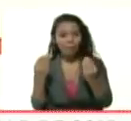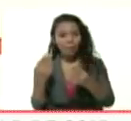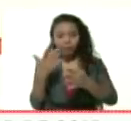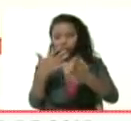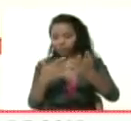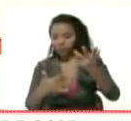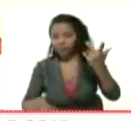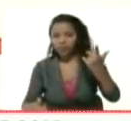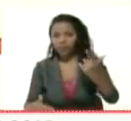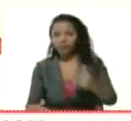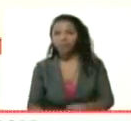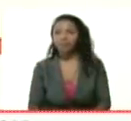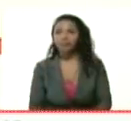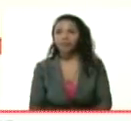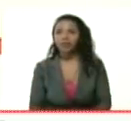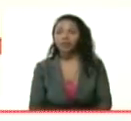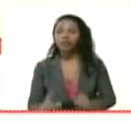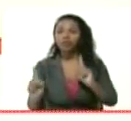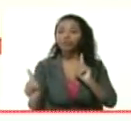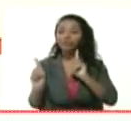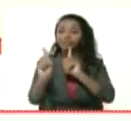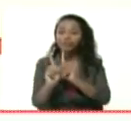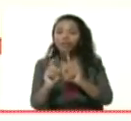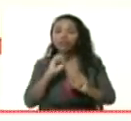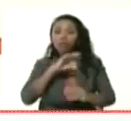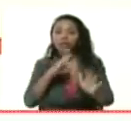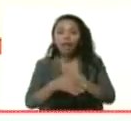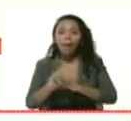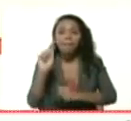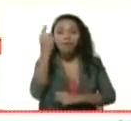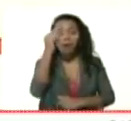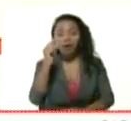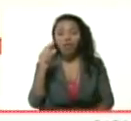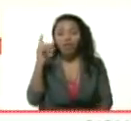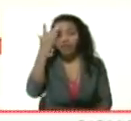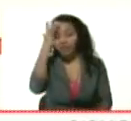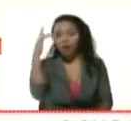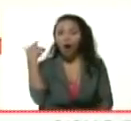y sus cercanías históricas. El primero de febrero, ¿a quién tenemos? A Zamora,